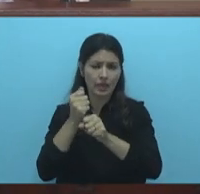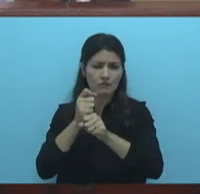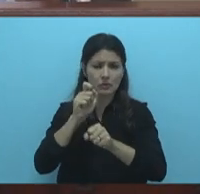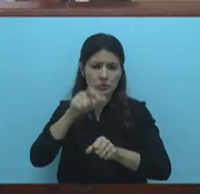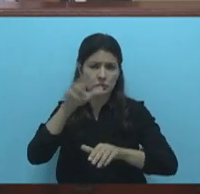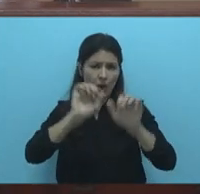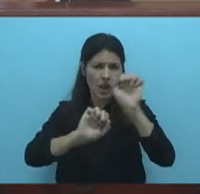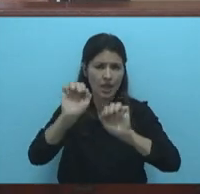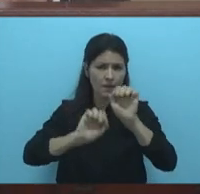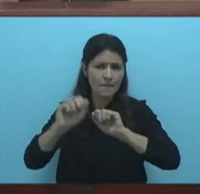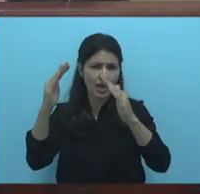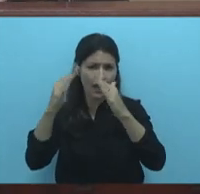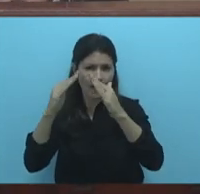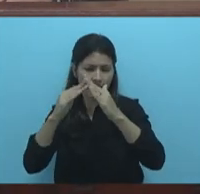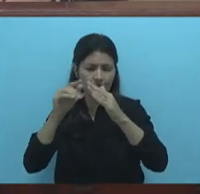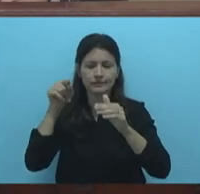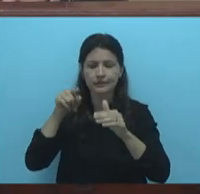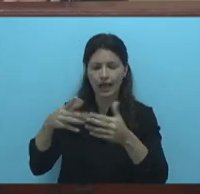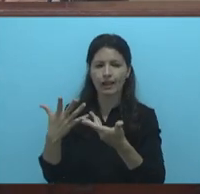sedes de la provincia.